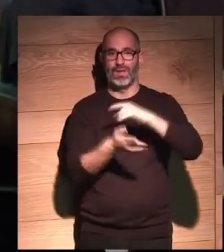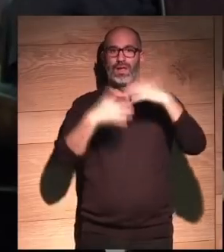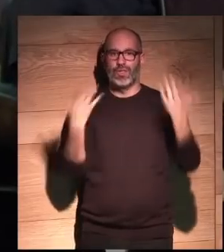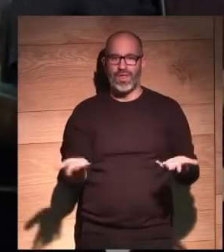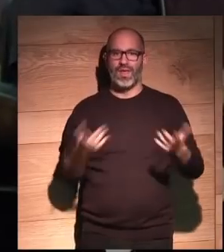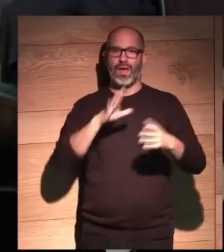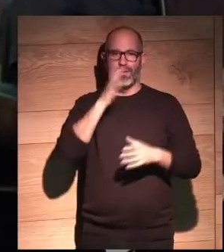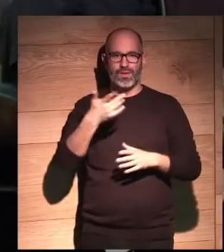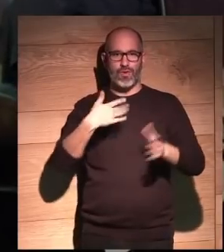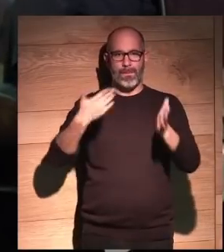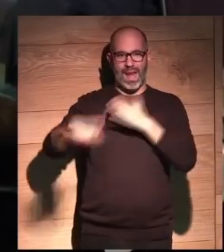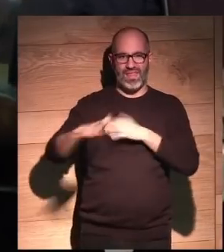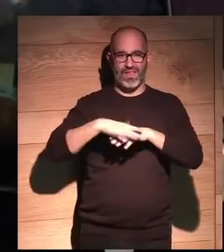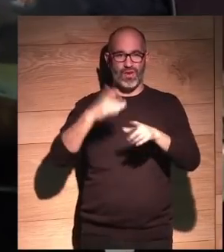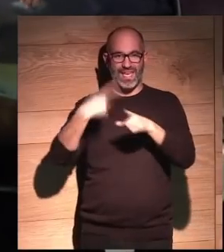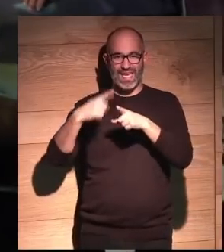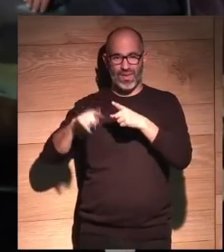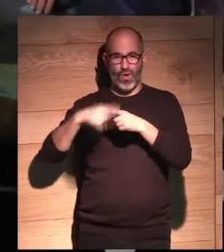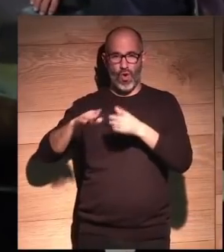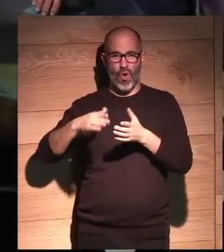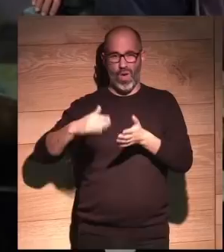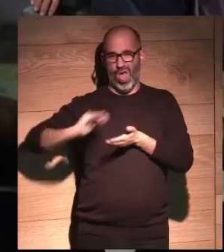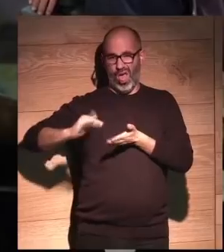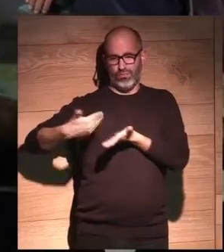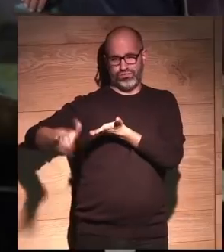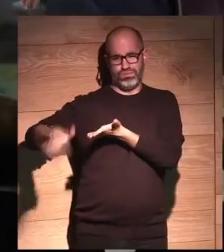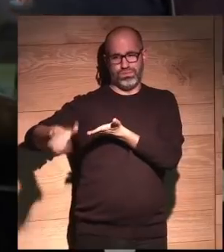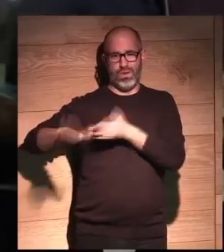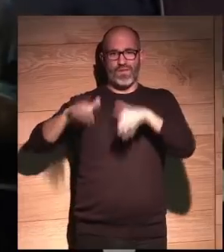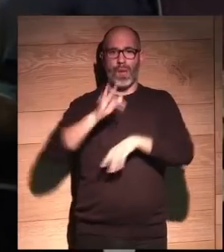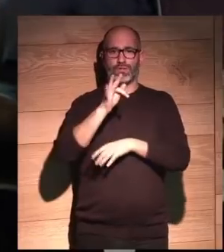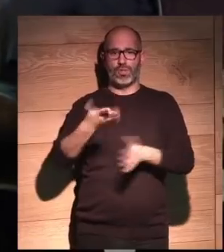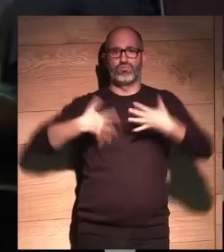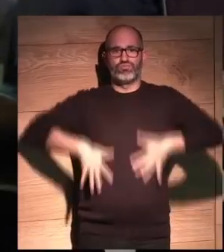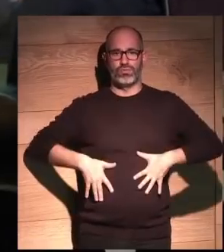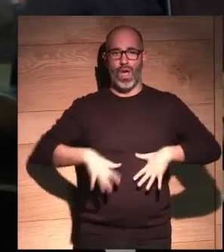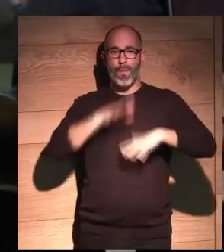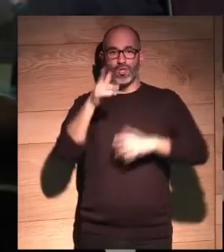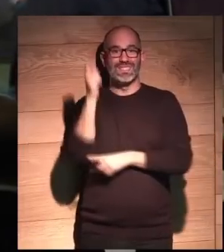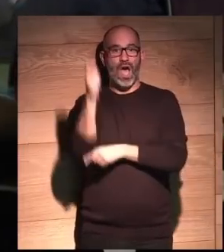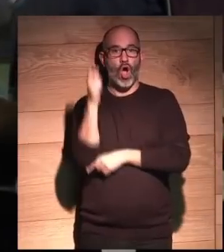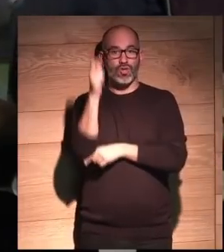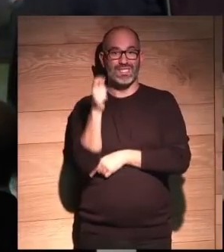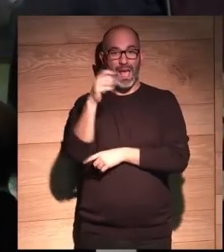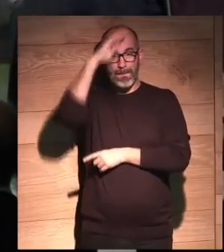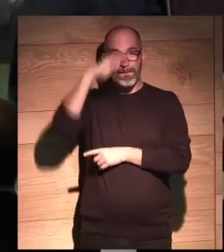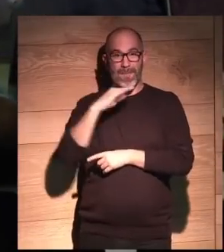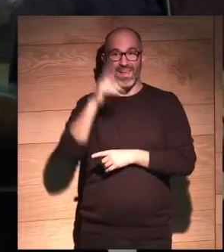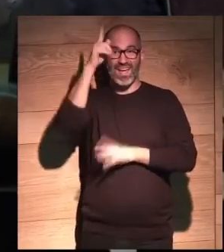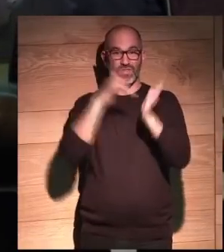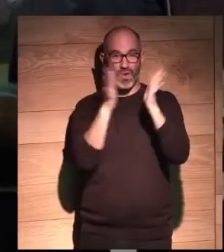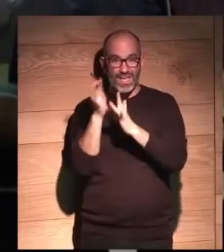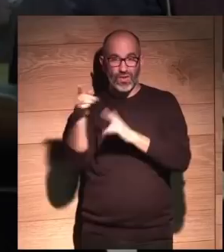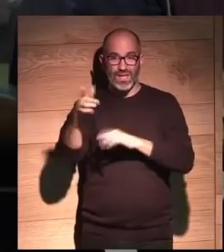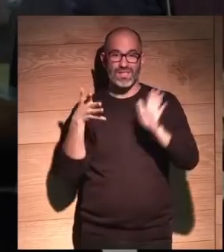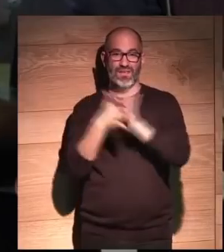padre putativo... Quito la maleza y me quedo con lo bueno. Y te quedas con lo bueno, claro, si no te pasas. Entonces, San José... el supuesto padre de Jesucristo. Eso